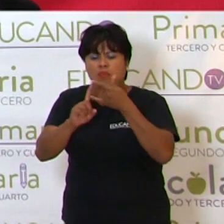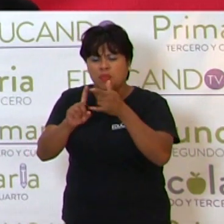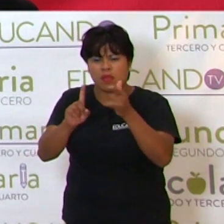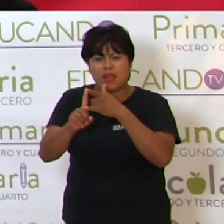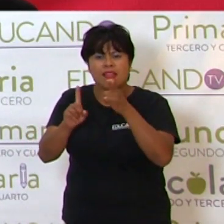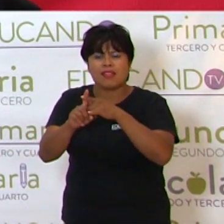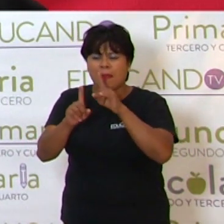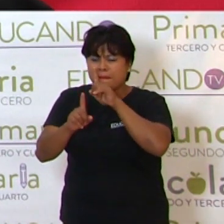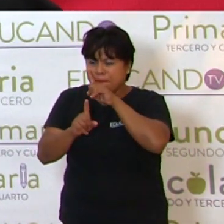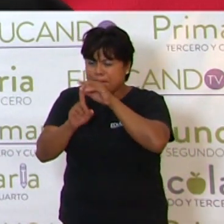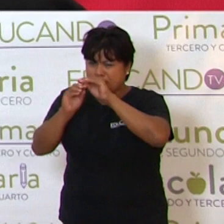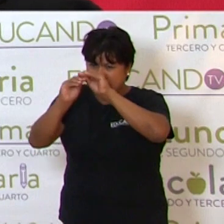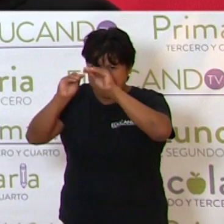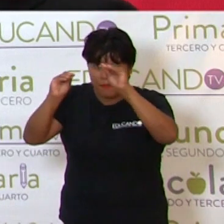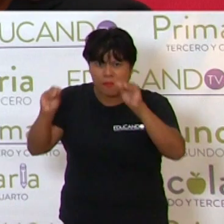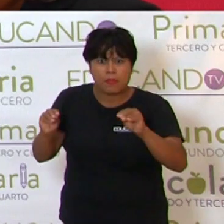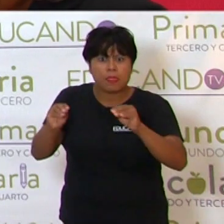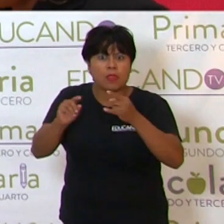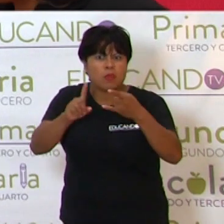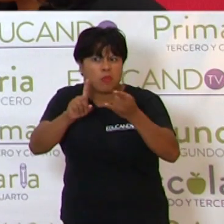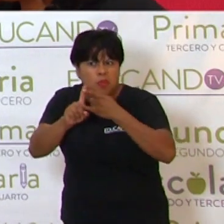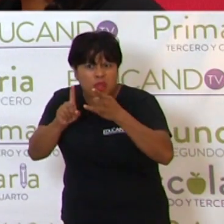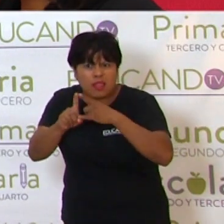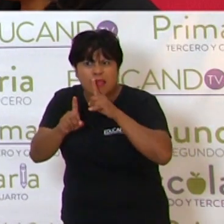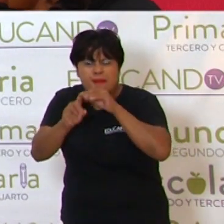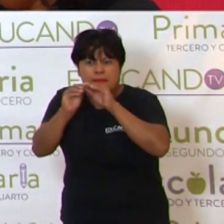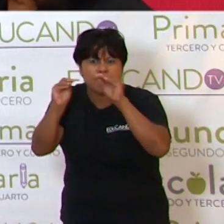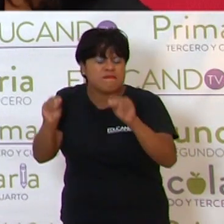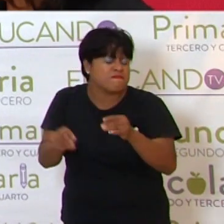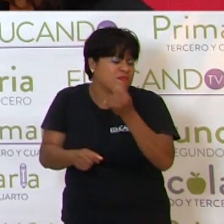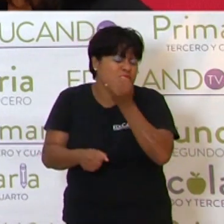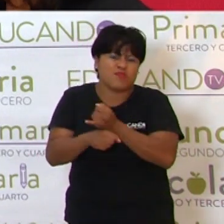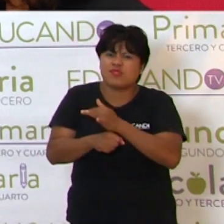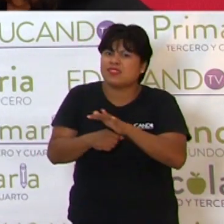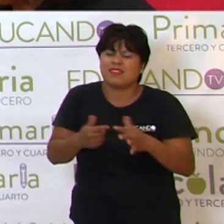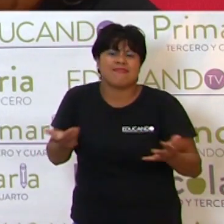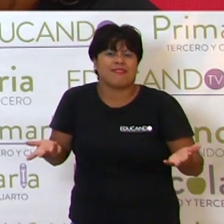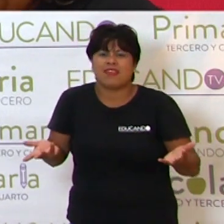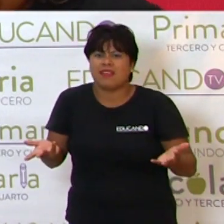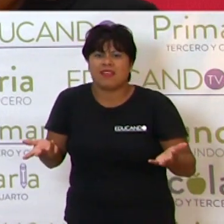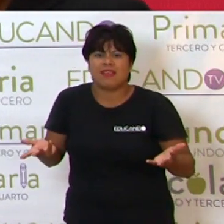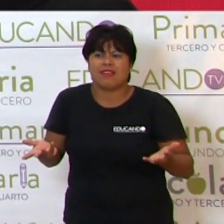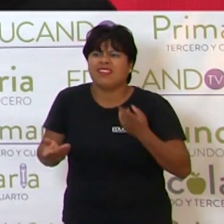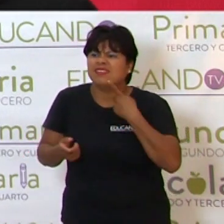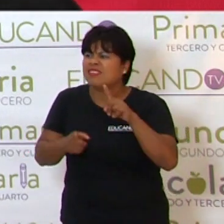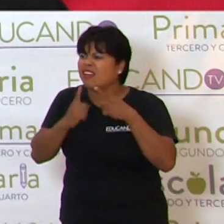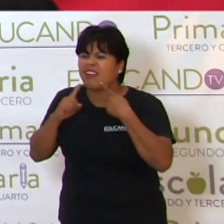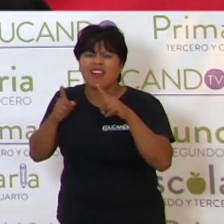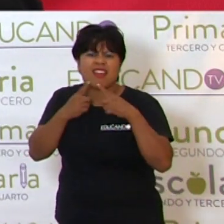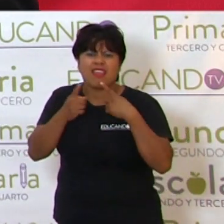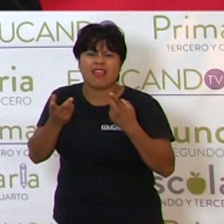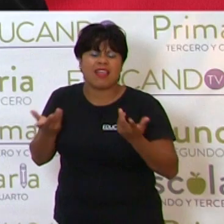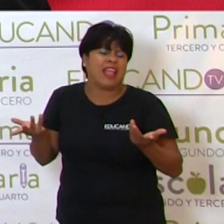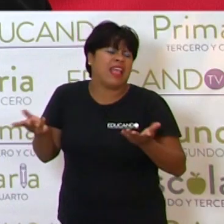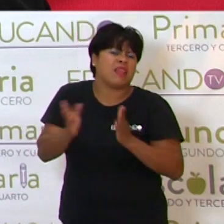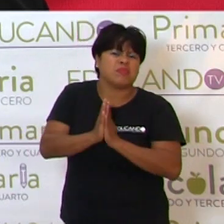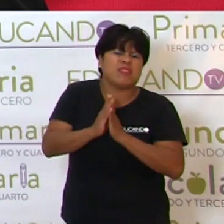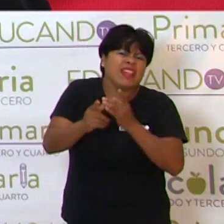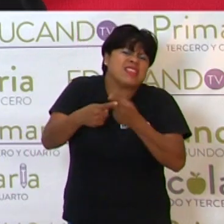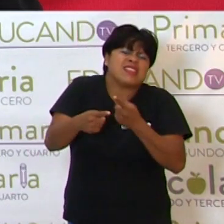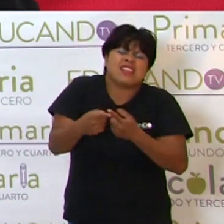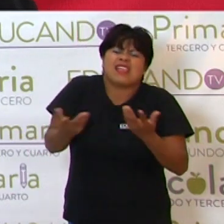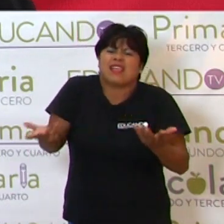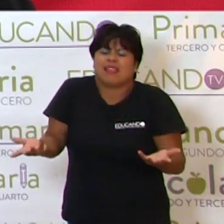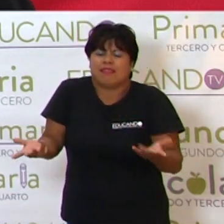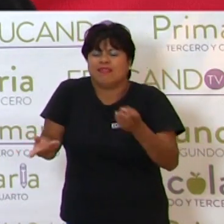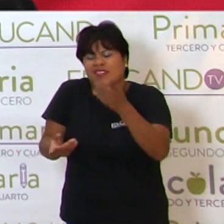aislante. ¿Una puerta aislante? ¡Imposible! Ay, ¿por qué? ¡Se quejarían! Ay, por favor, ¿quién es?